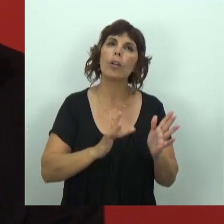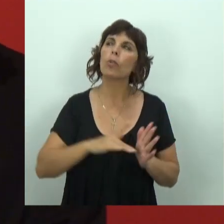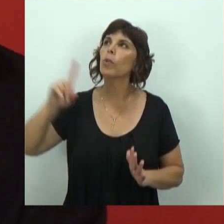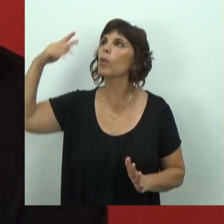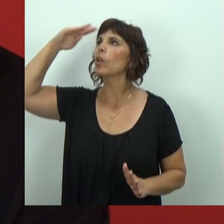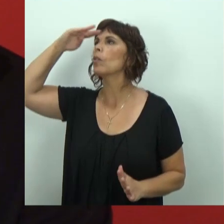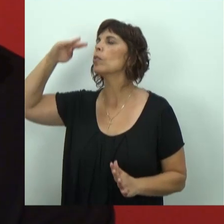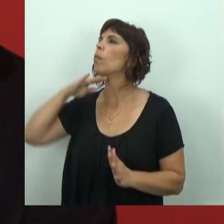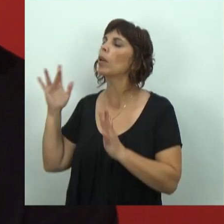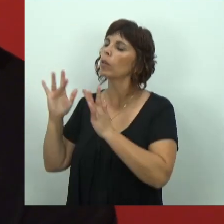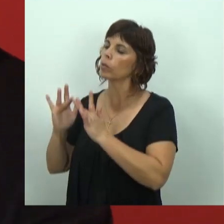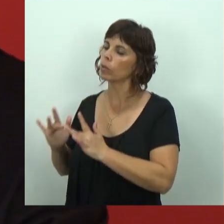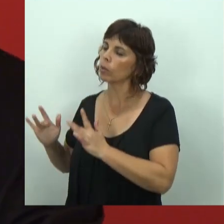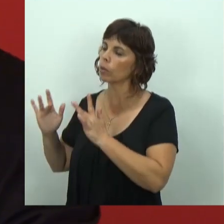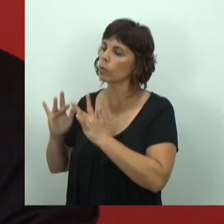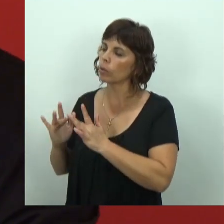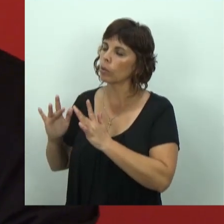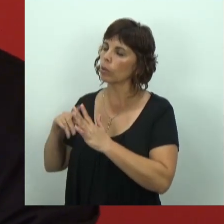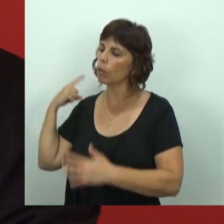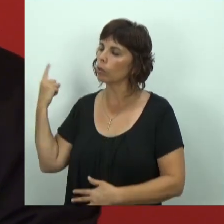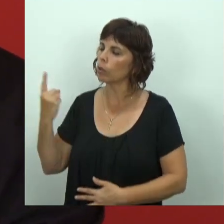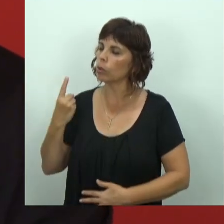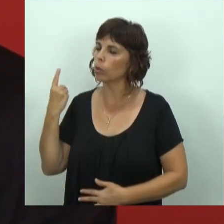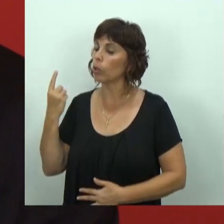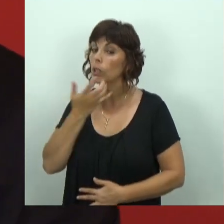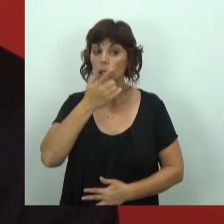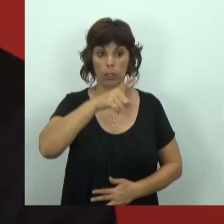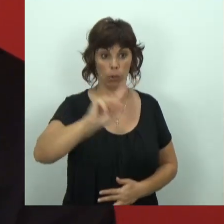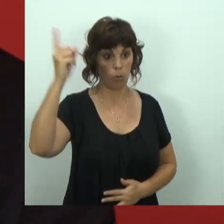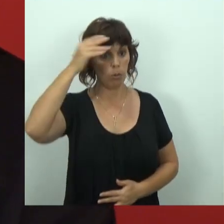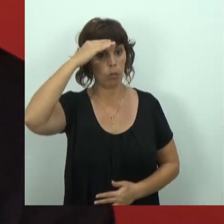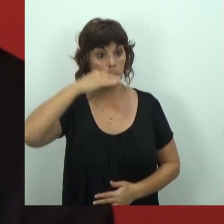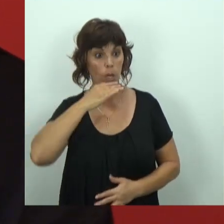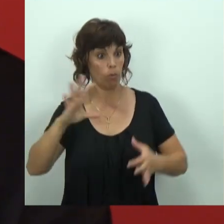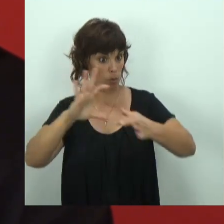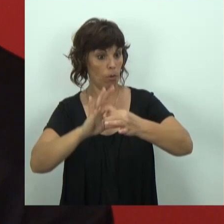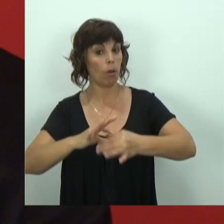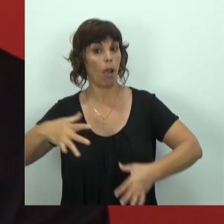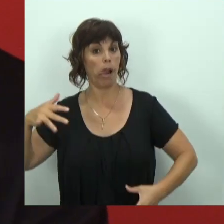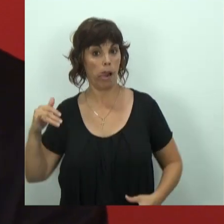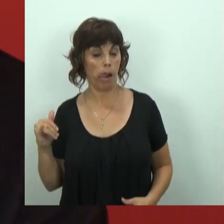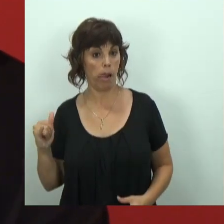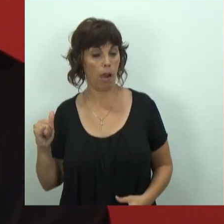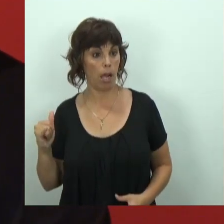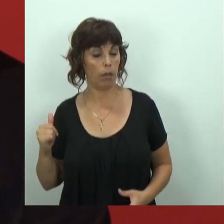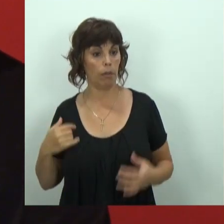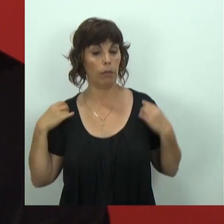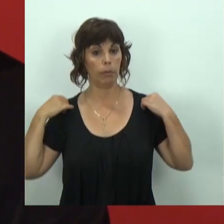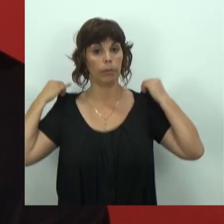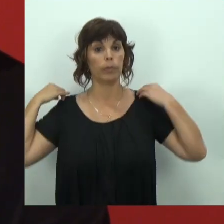cuando tienes una relación con el Señor? Y sabes, querido oyente, mire, con la mano al corazón.